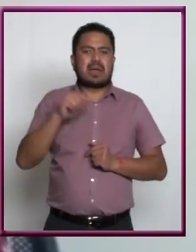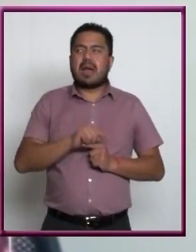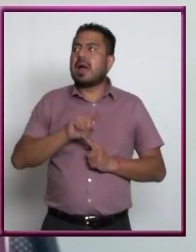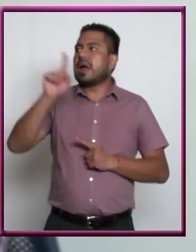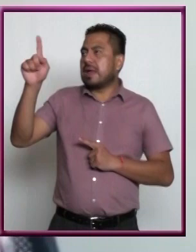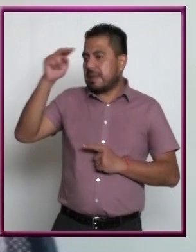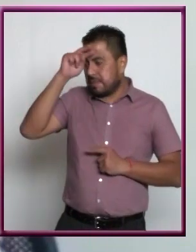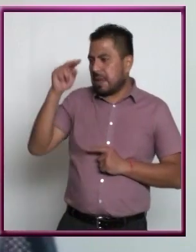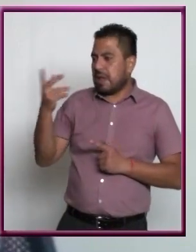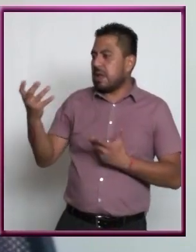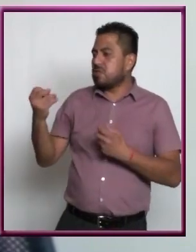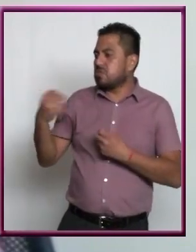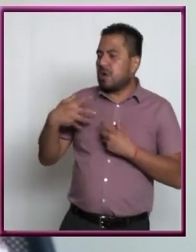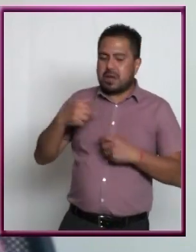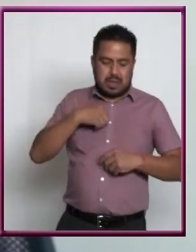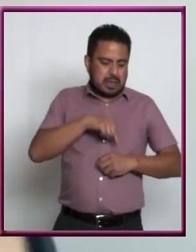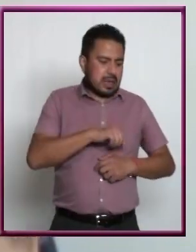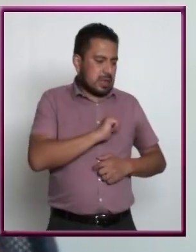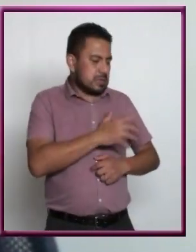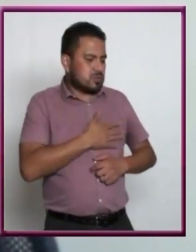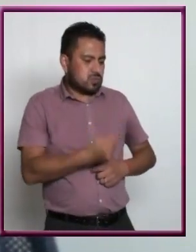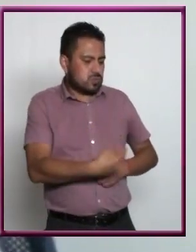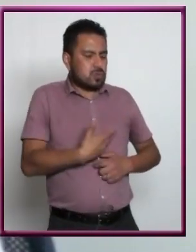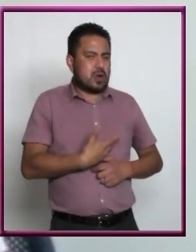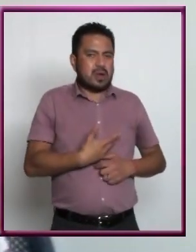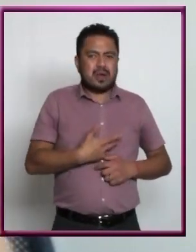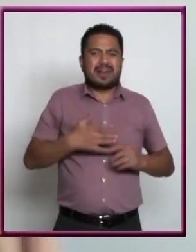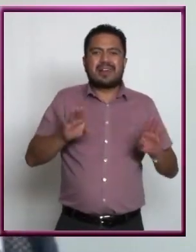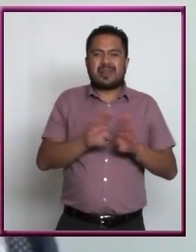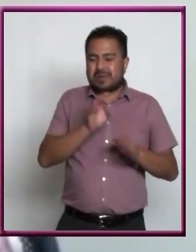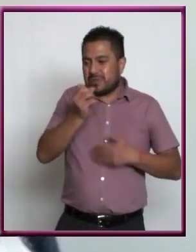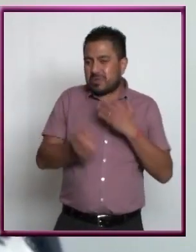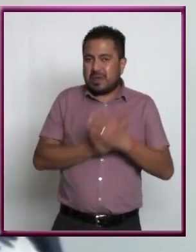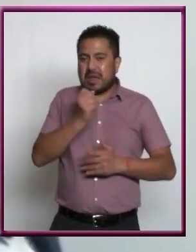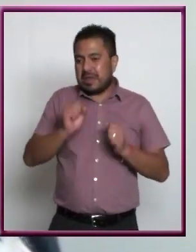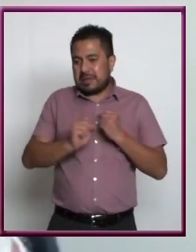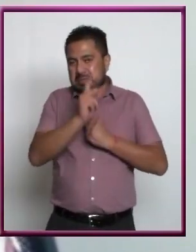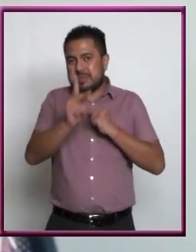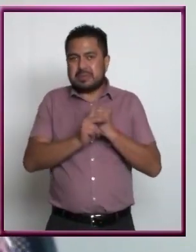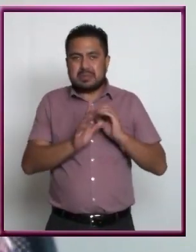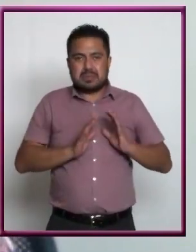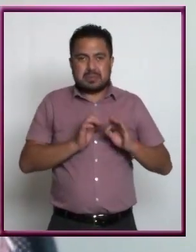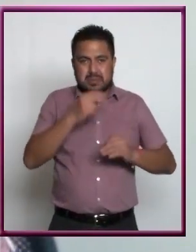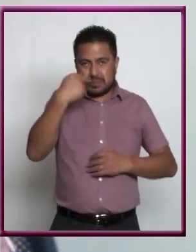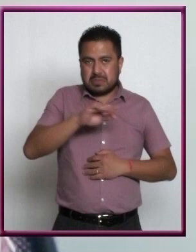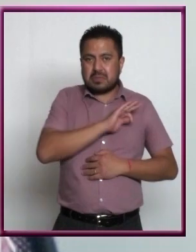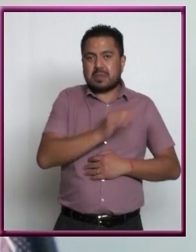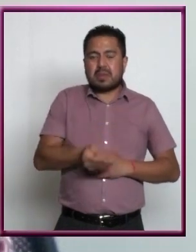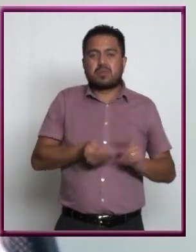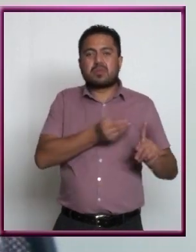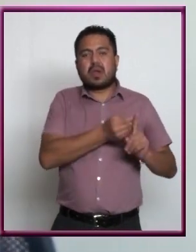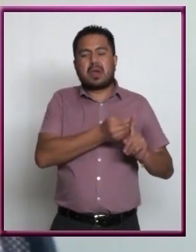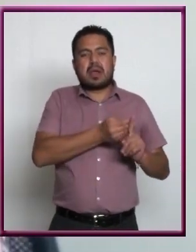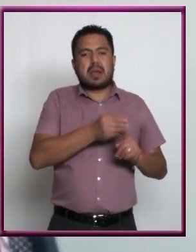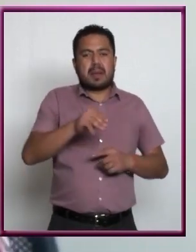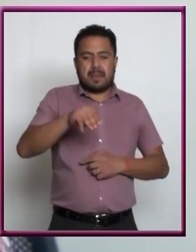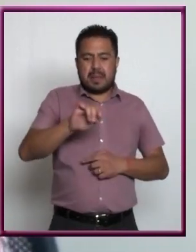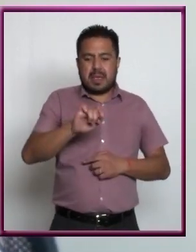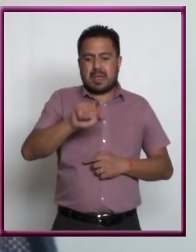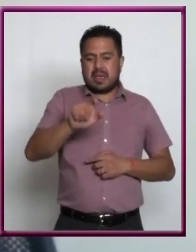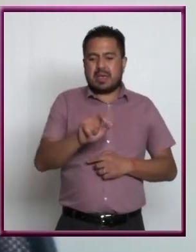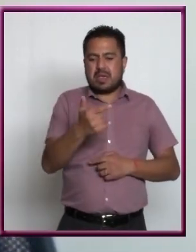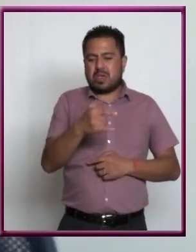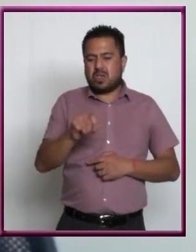mexicana y aquí soy la gachupina, pues hace como una nueva nacionalidad que se puede llamar la mejiñola,